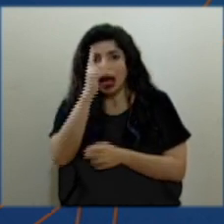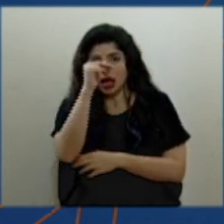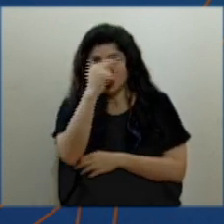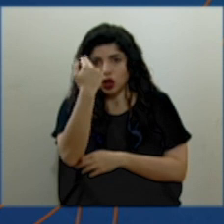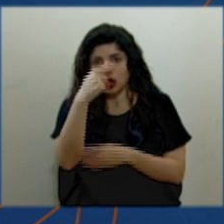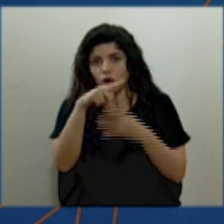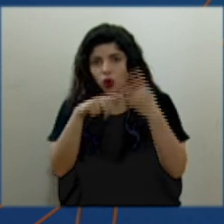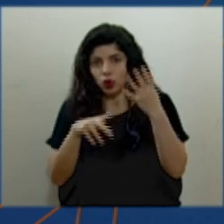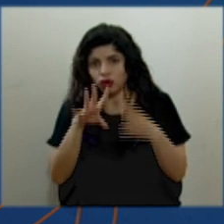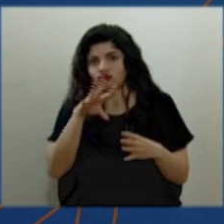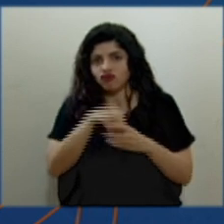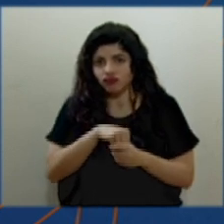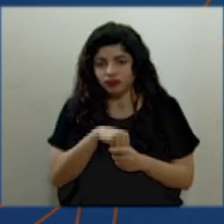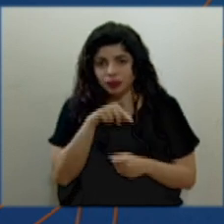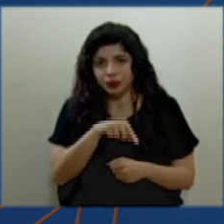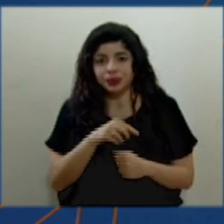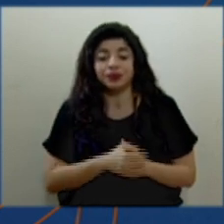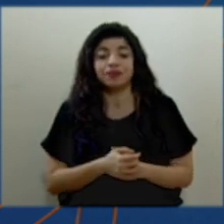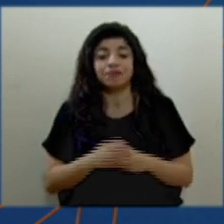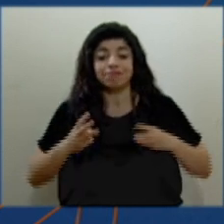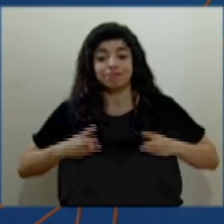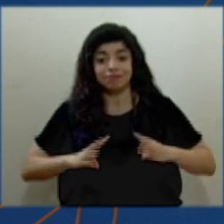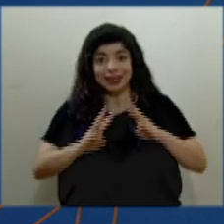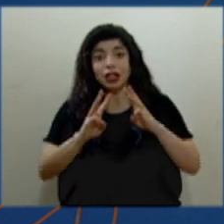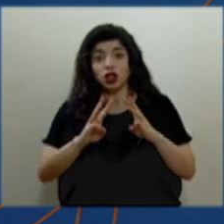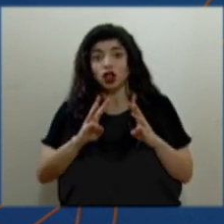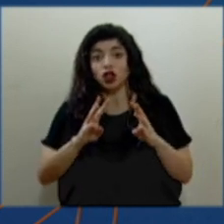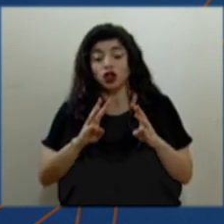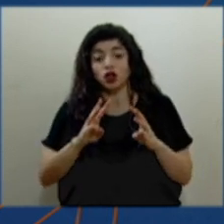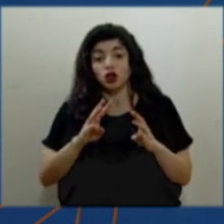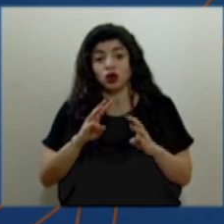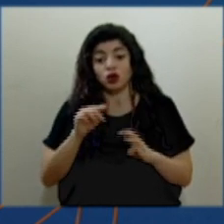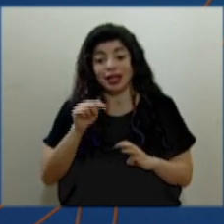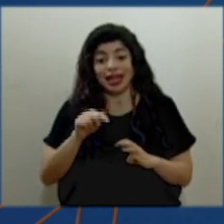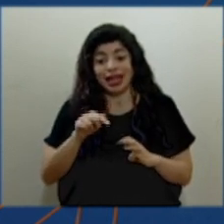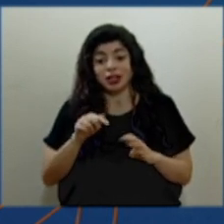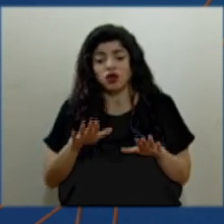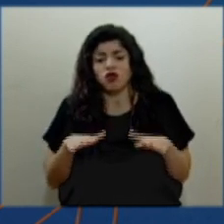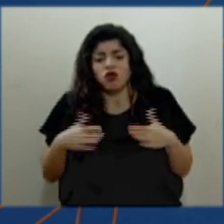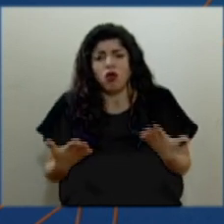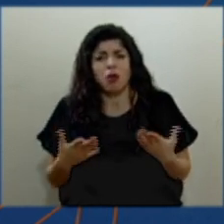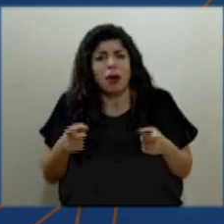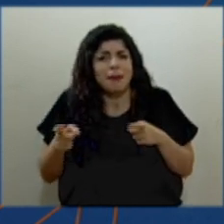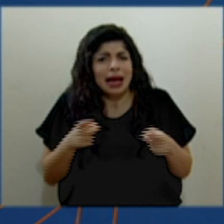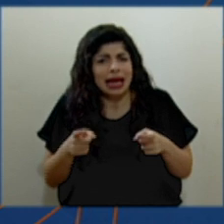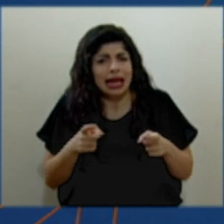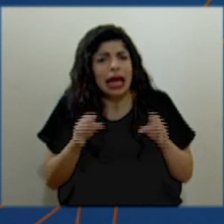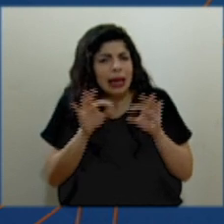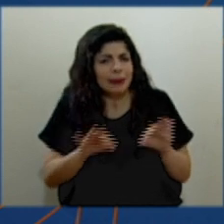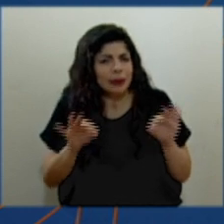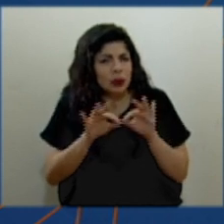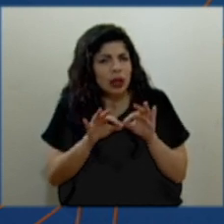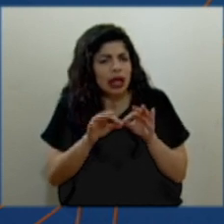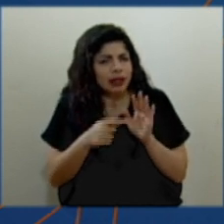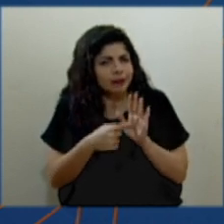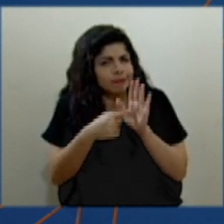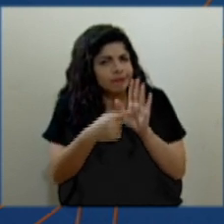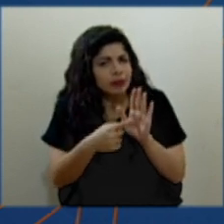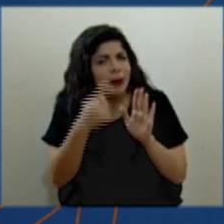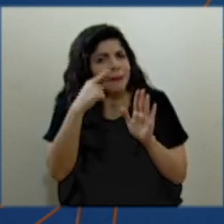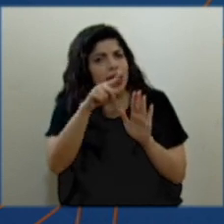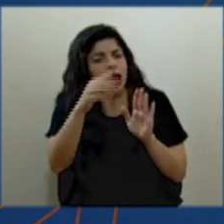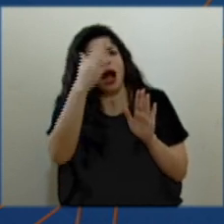Católica. El mecanismo por el que esto se maneja, y es muy importante resaltarlo acá en aras